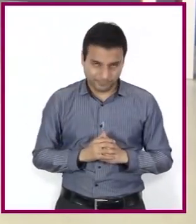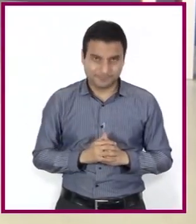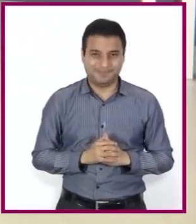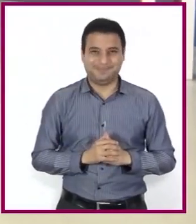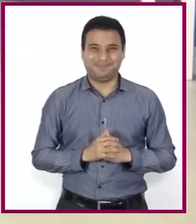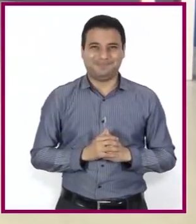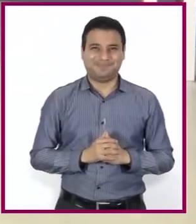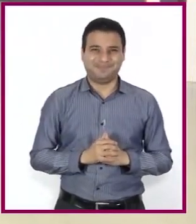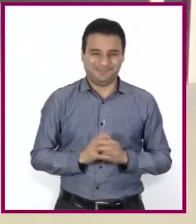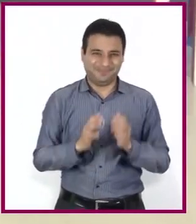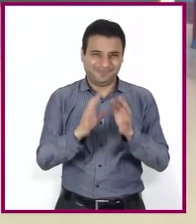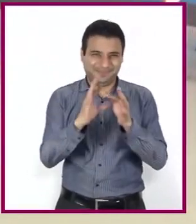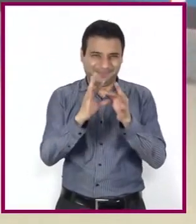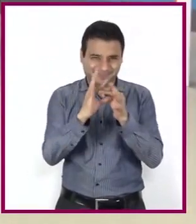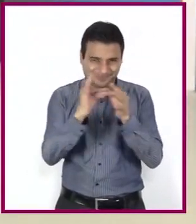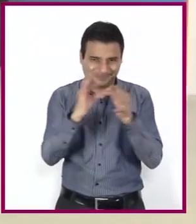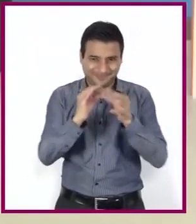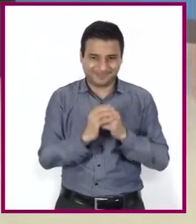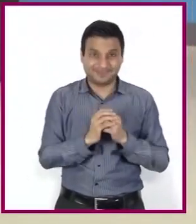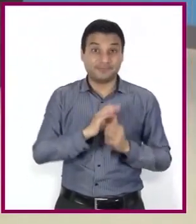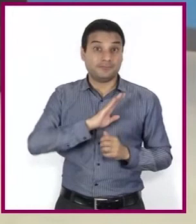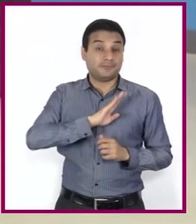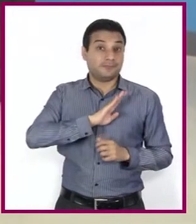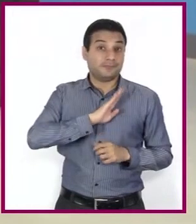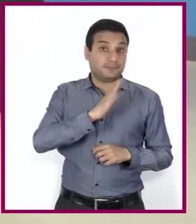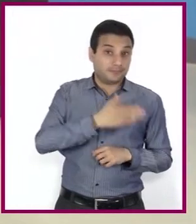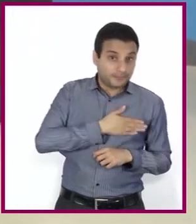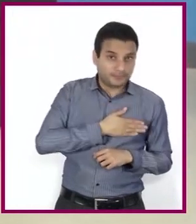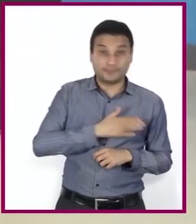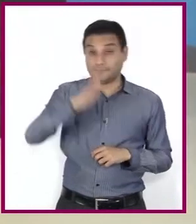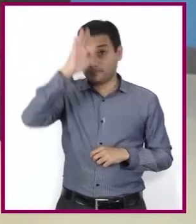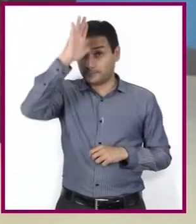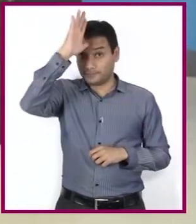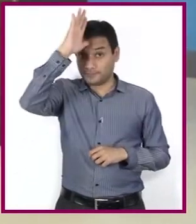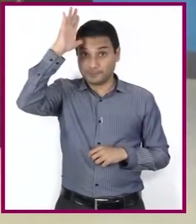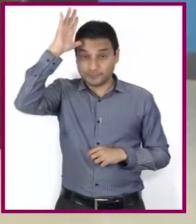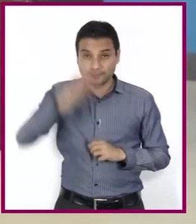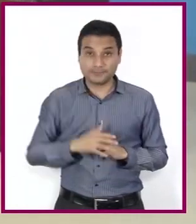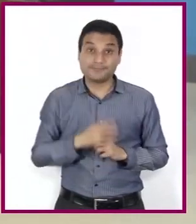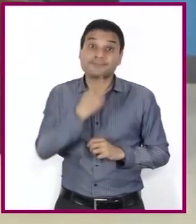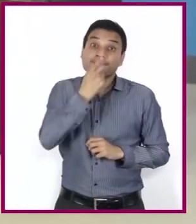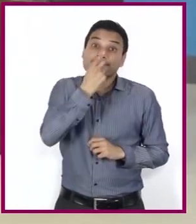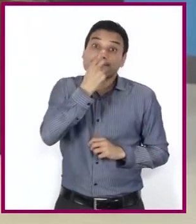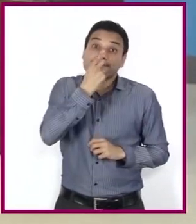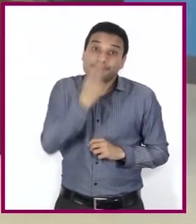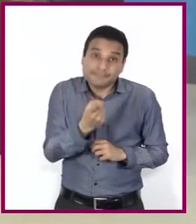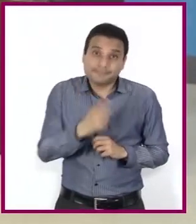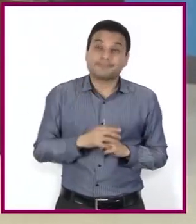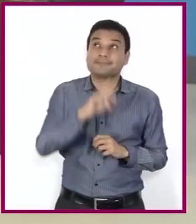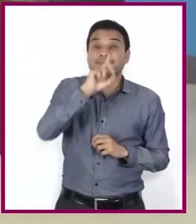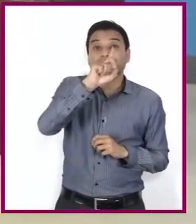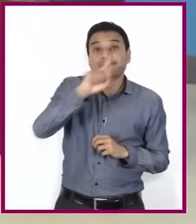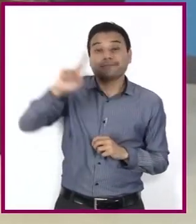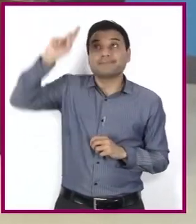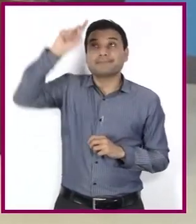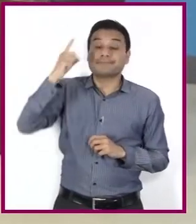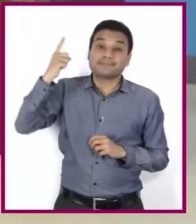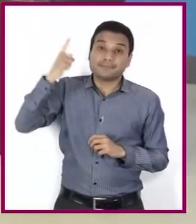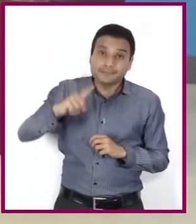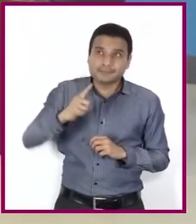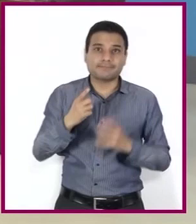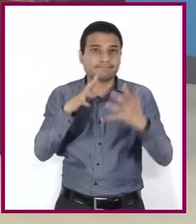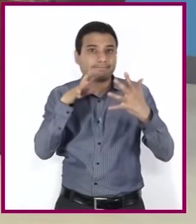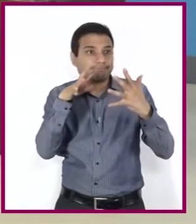visto, españoles y mexicas tenían en común la concepción de una misión en la tierra que les había sido dada por sus